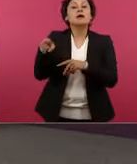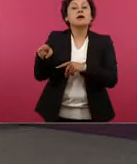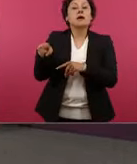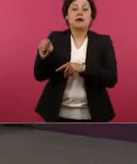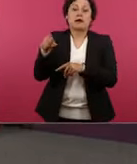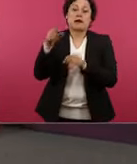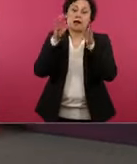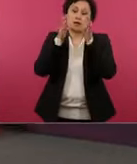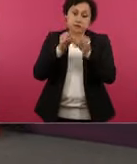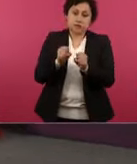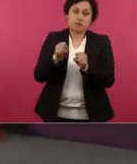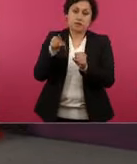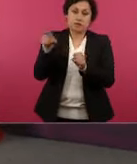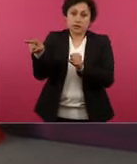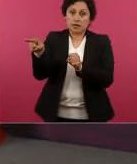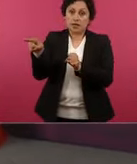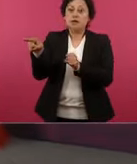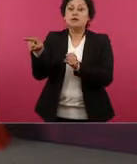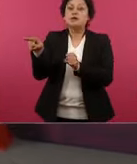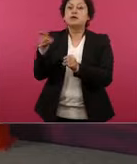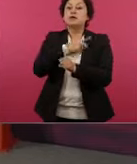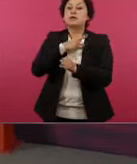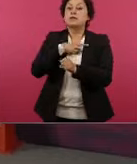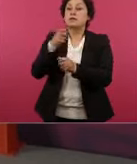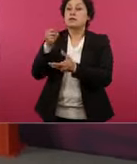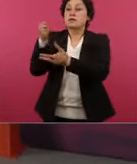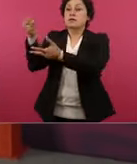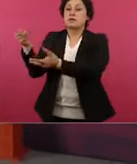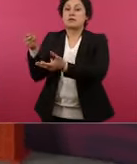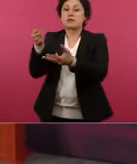remitir, lo tiene que entregar como lo recibió.